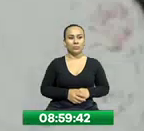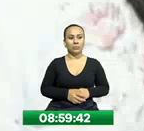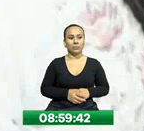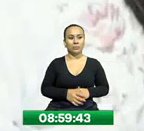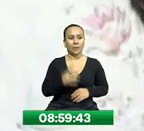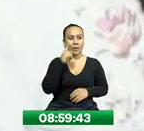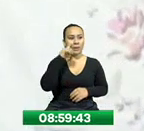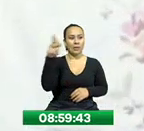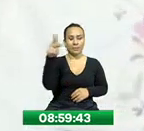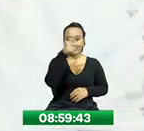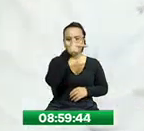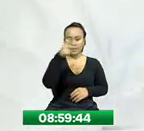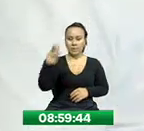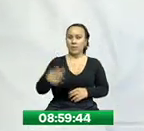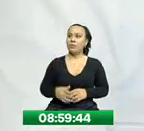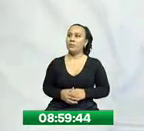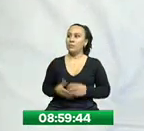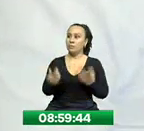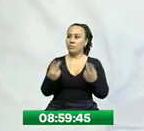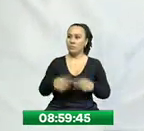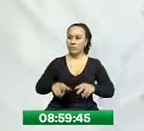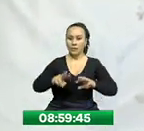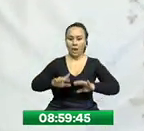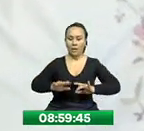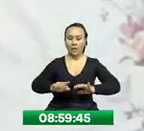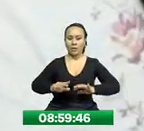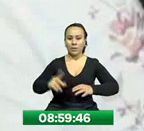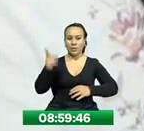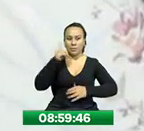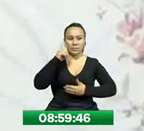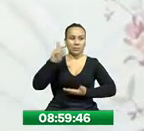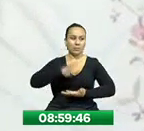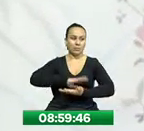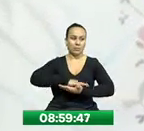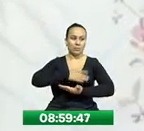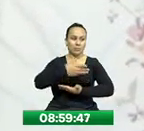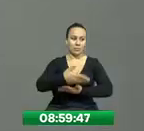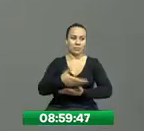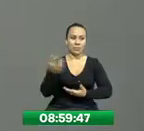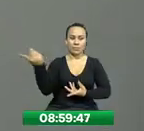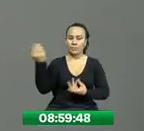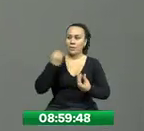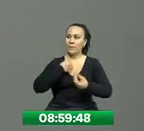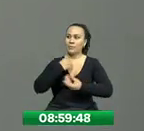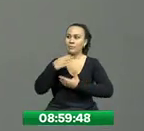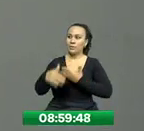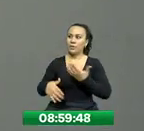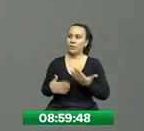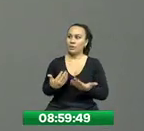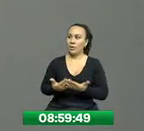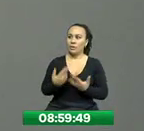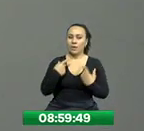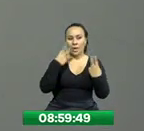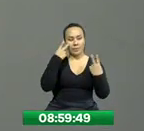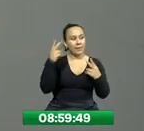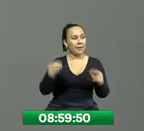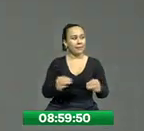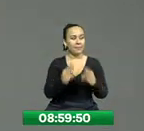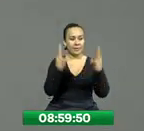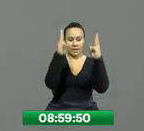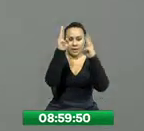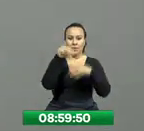Este video llegó al despacho de la directora distrital de educación, Mariana Zamora, quien de inmediato solicitó abrir un